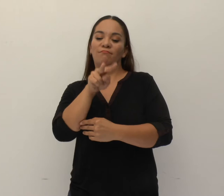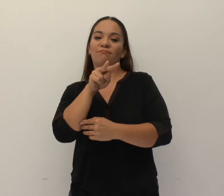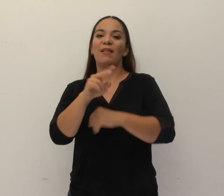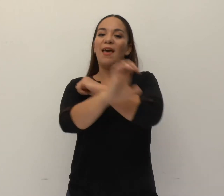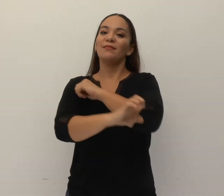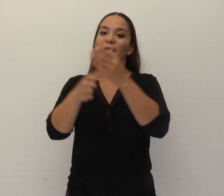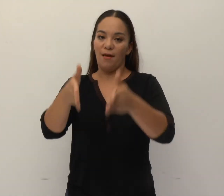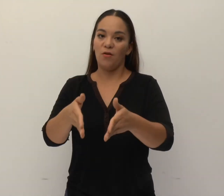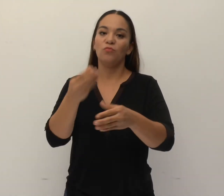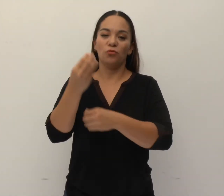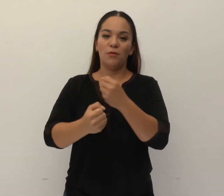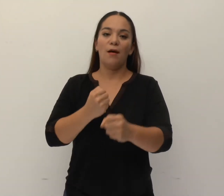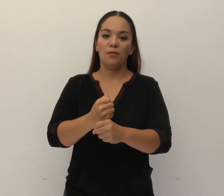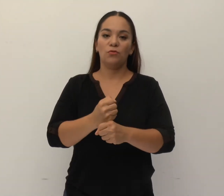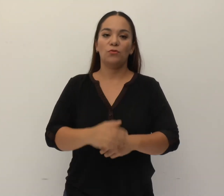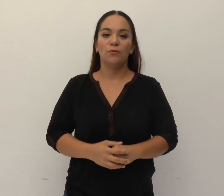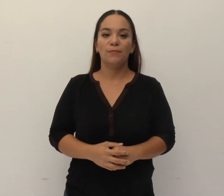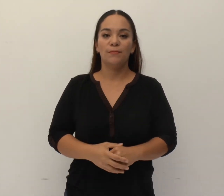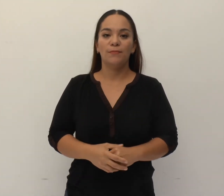considerados extranjeros por varias décadas.